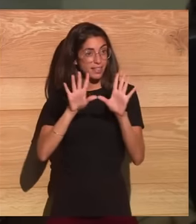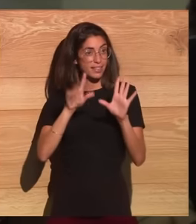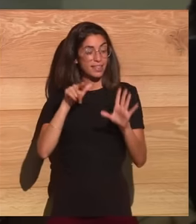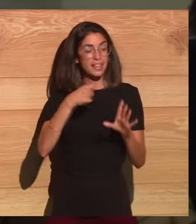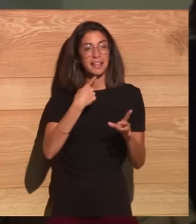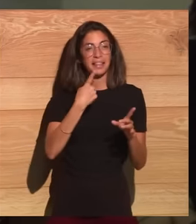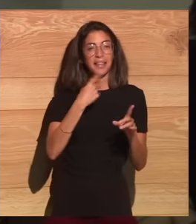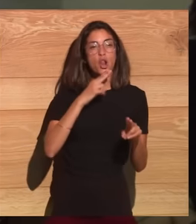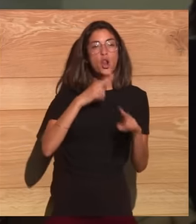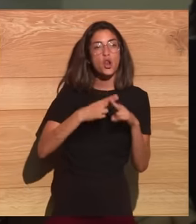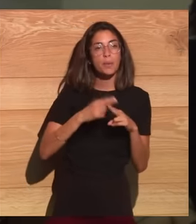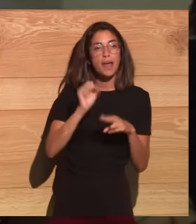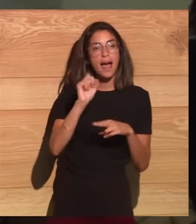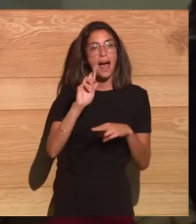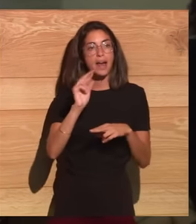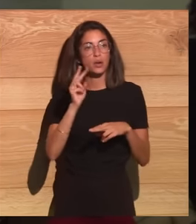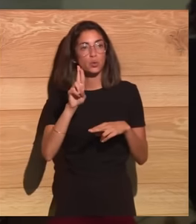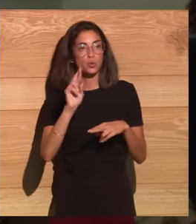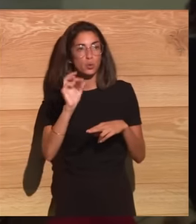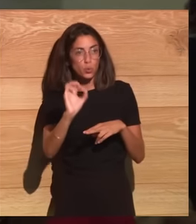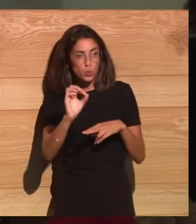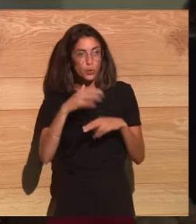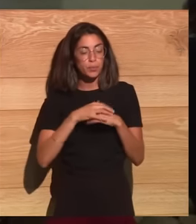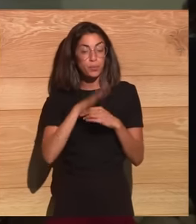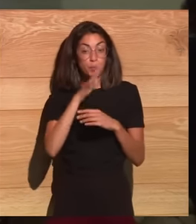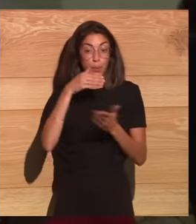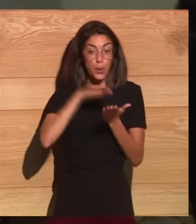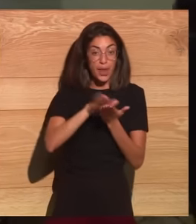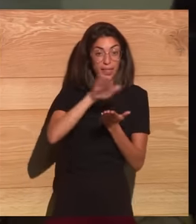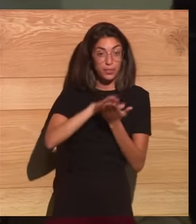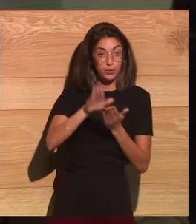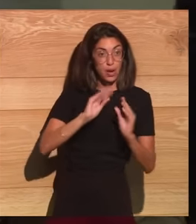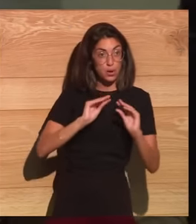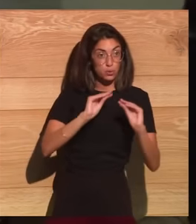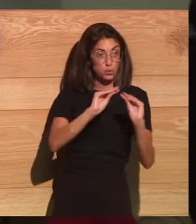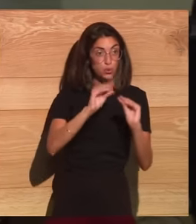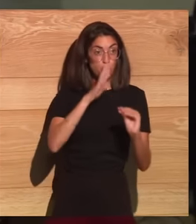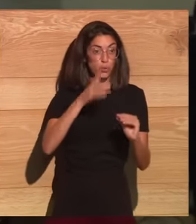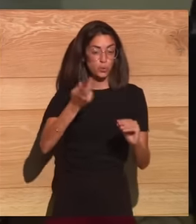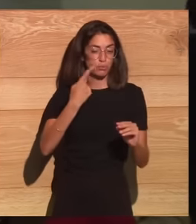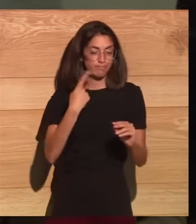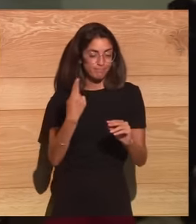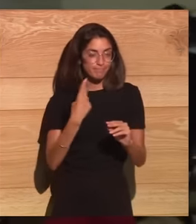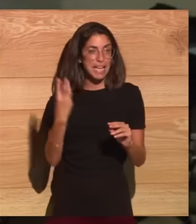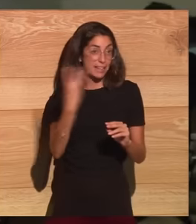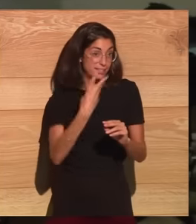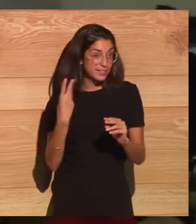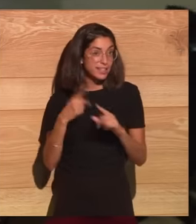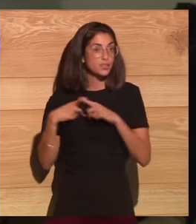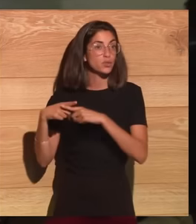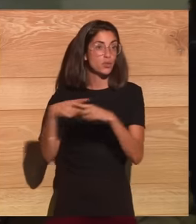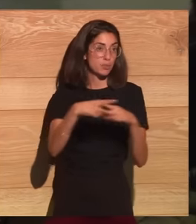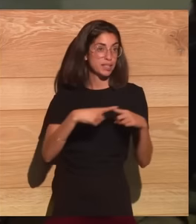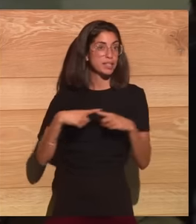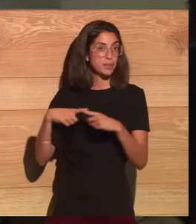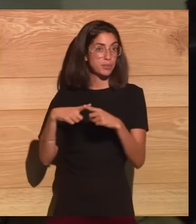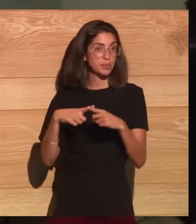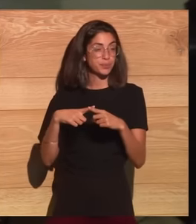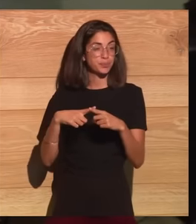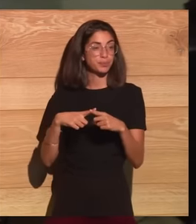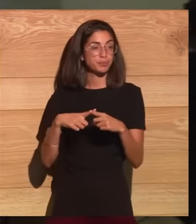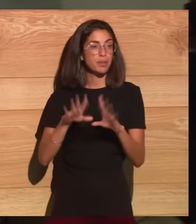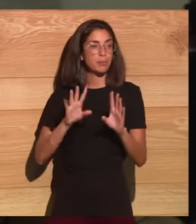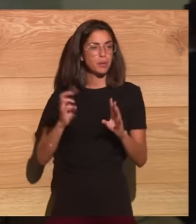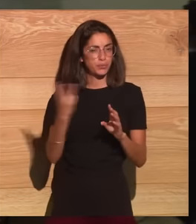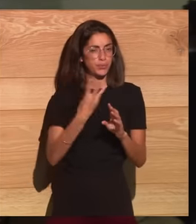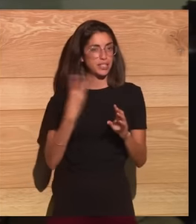Fernández Campos. Muy bien. O sea, su propia editorial, y además eso lo mandan, porque compartimos editorial, los tres, y eso lo manda la gente... Los